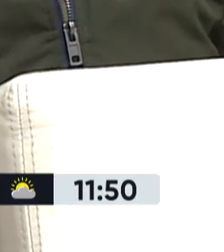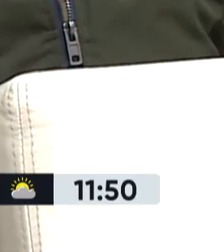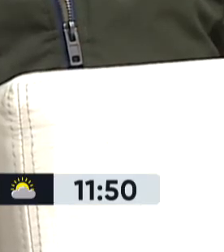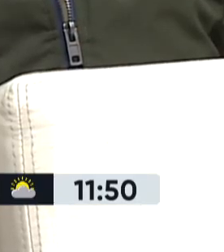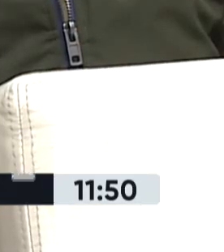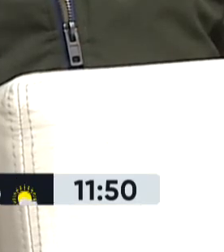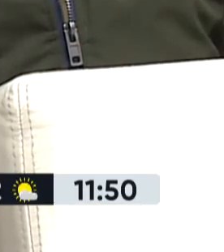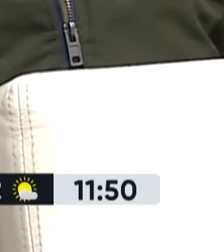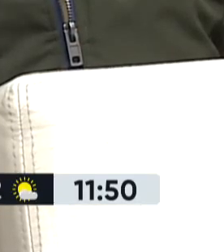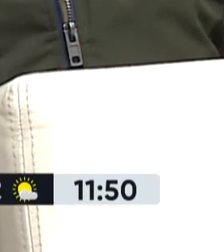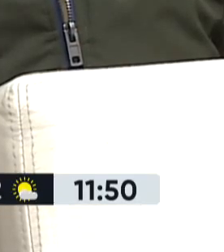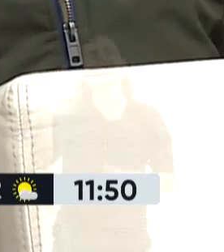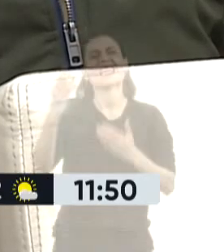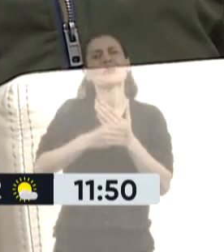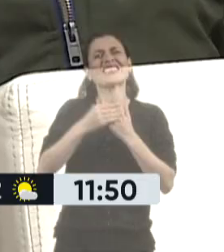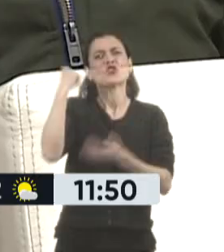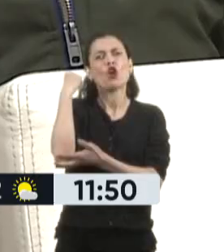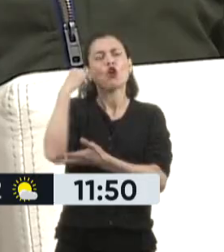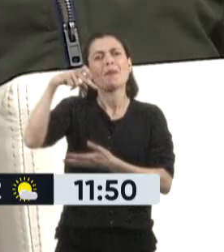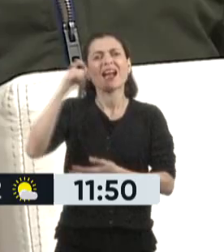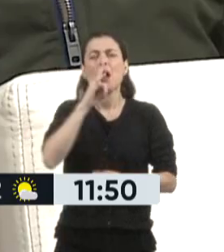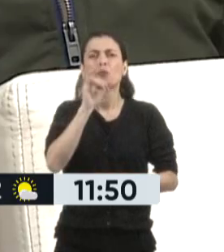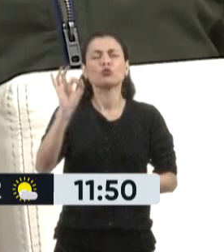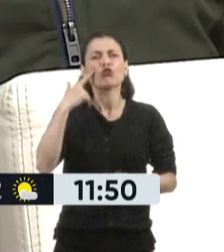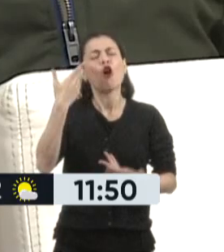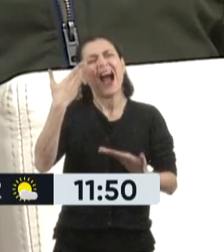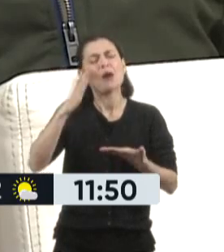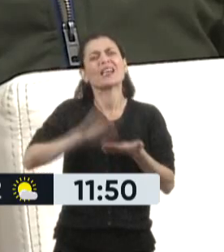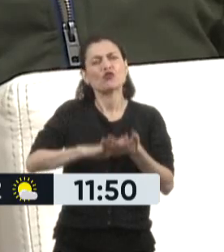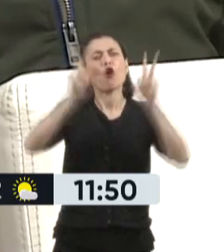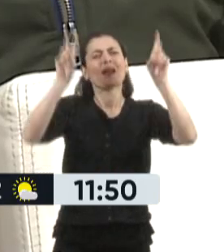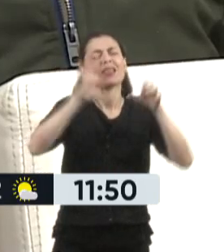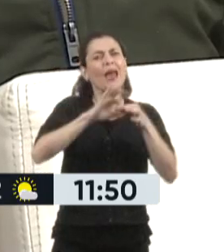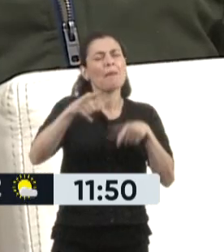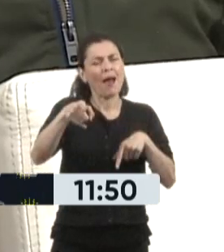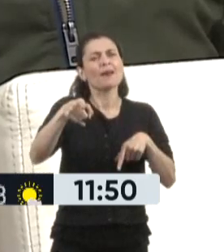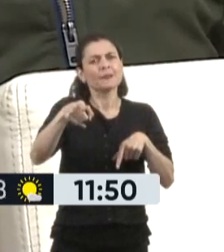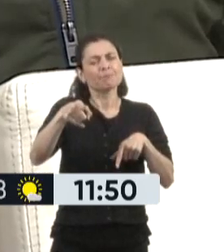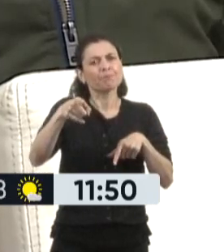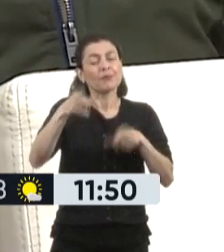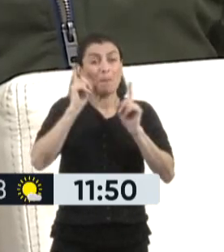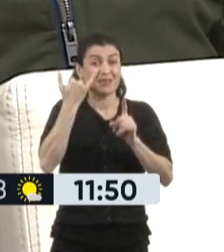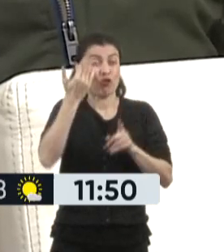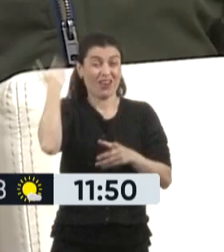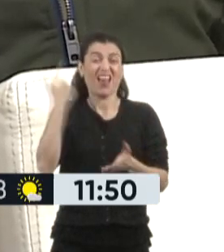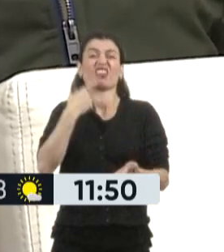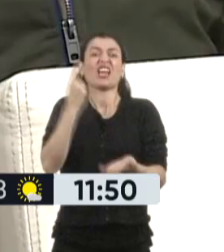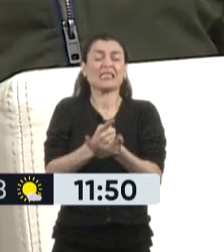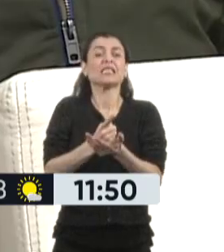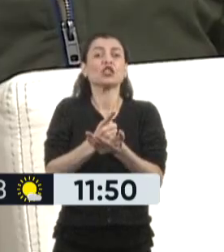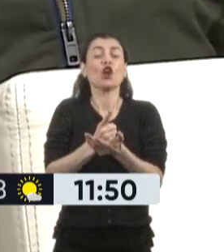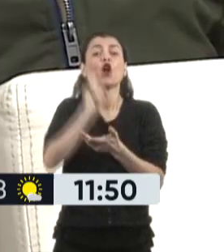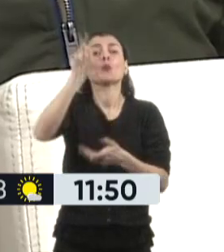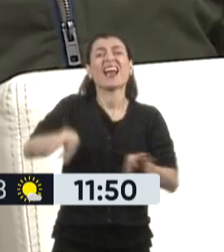Aires, ayer el ministro de Economía, Luis Caputo, hacía referencia con respecto a que, bueno, en base a las medidas que se habían tomado, bajó el